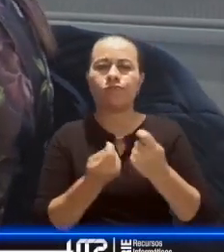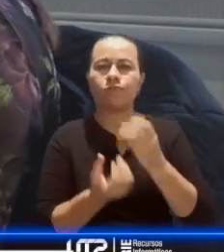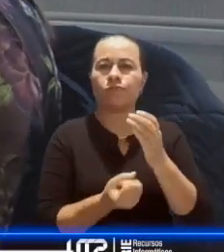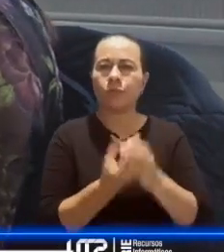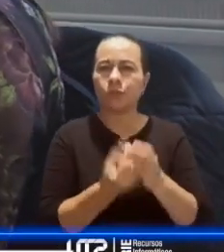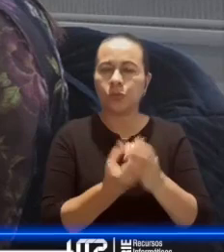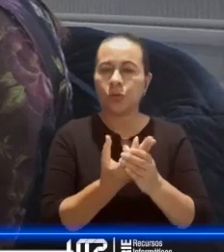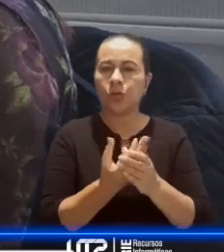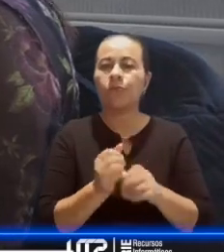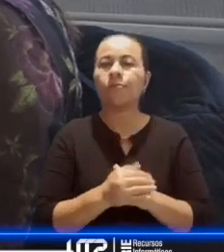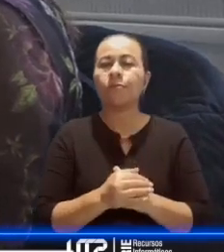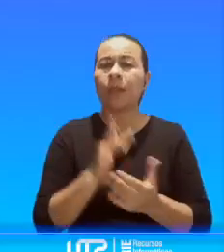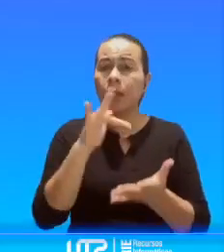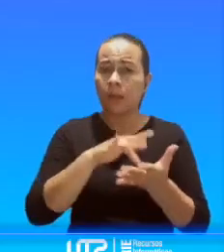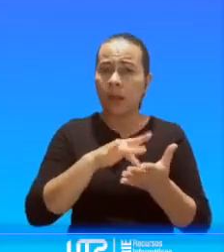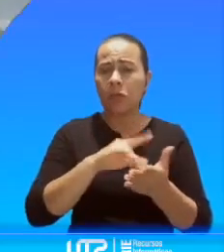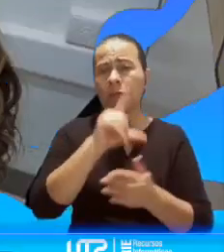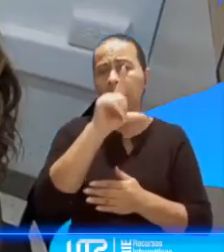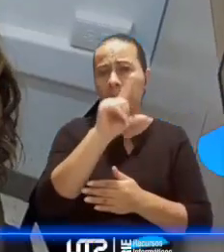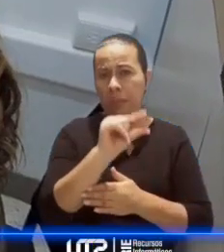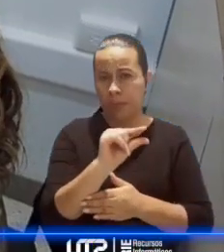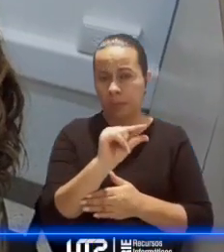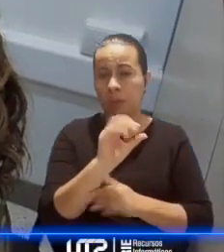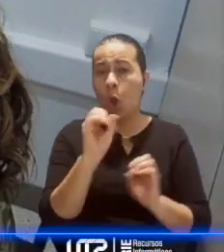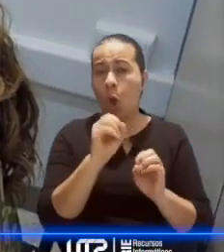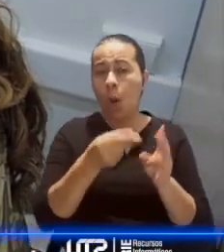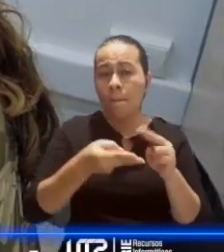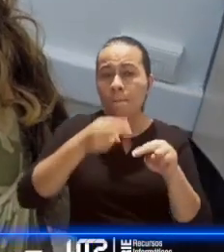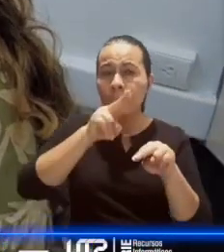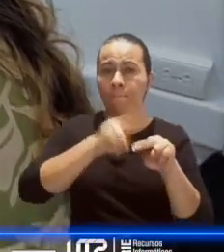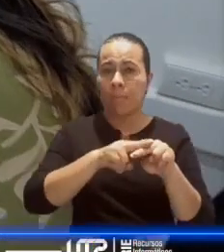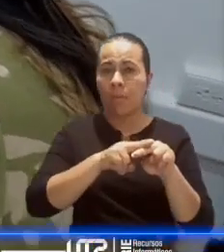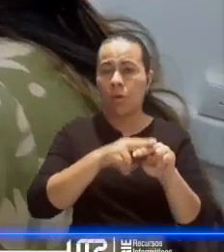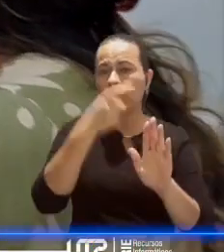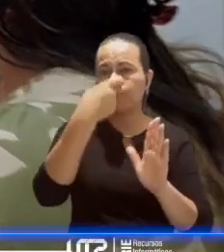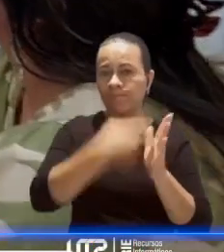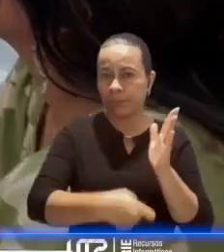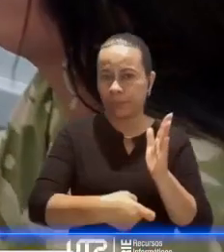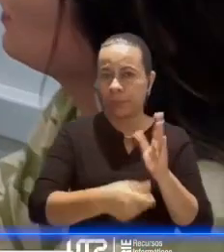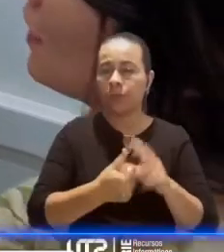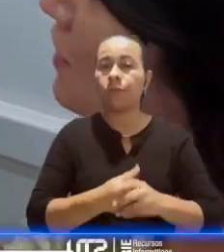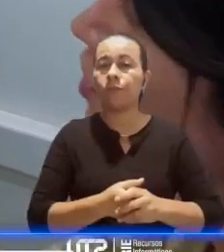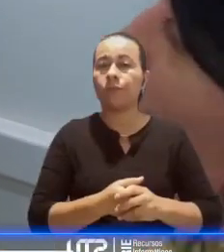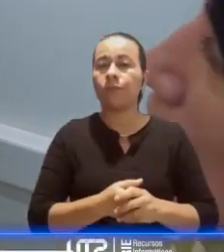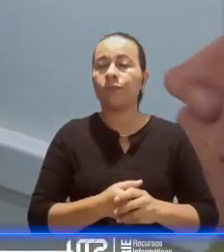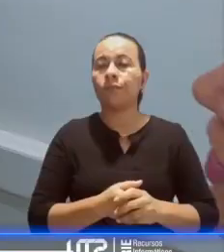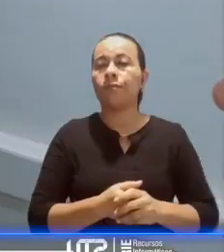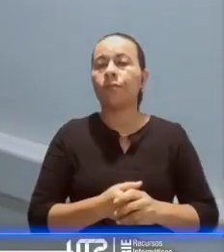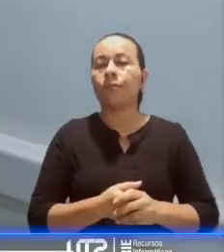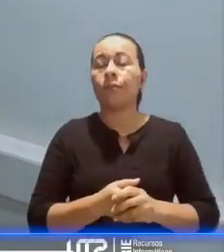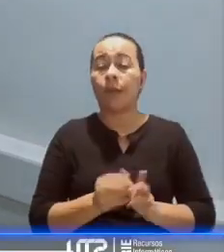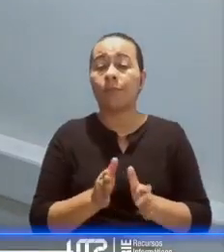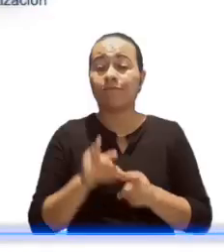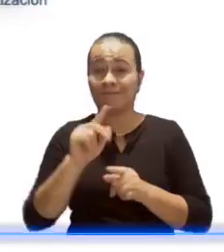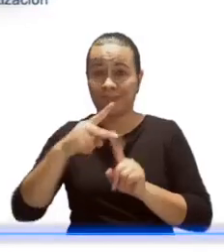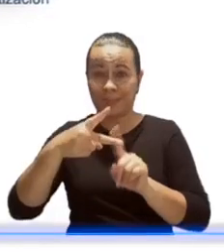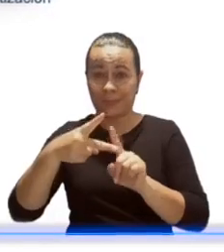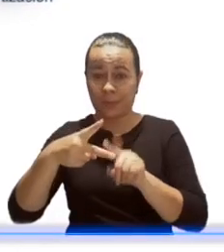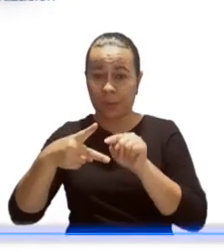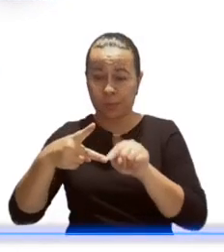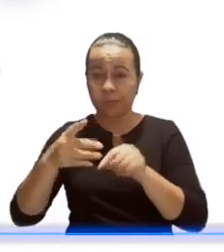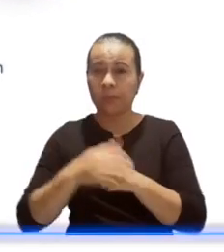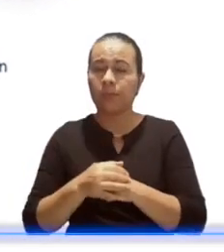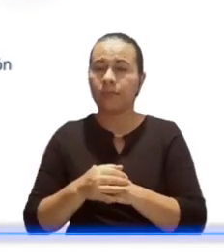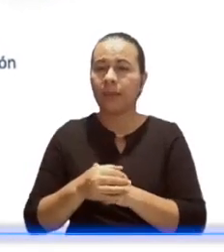gastos de comercialización y producción, disminución de pasivos y gastos por tributos, multas, sanciones e intereses de mora. En los